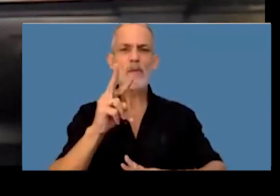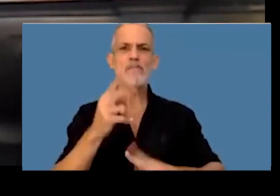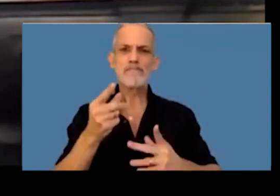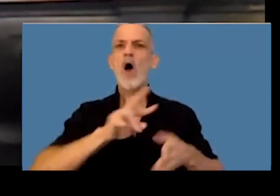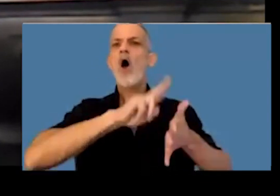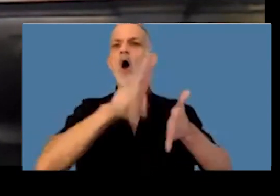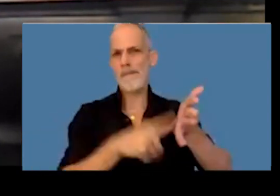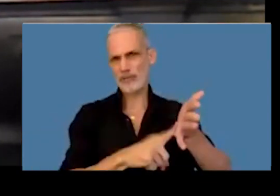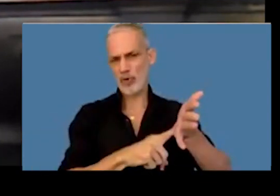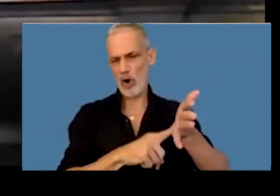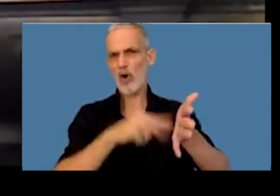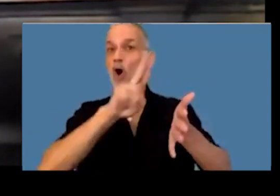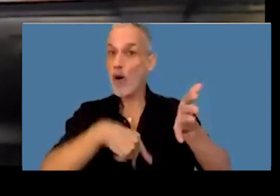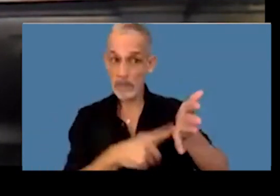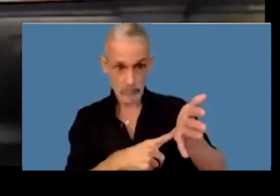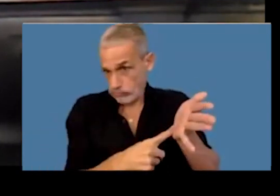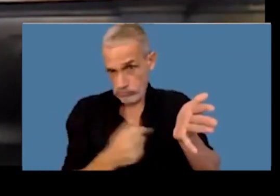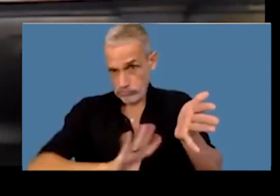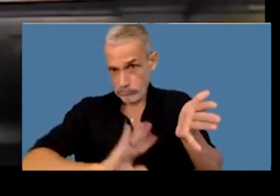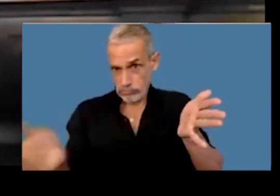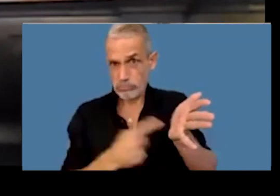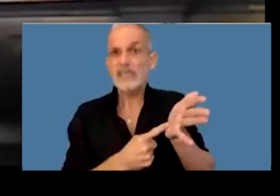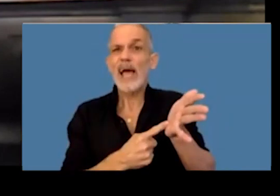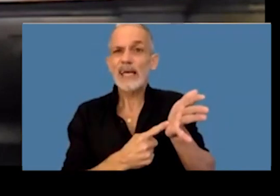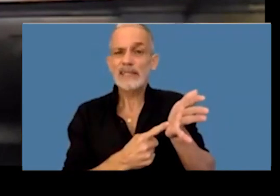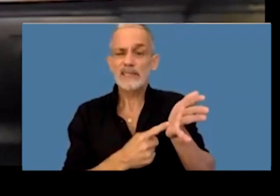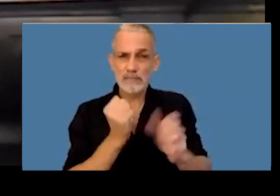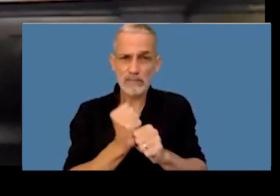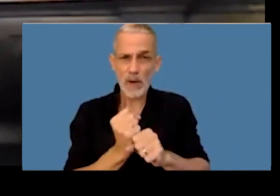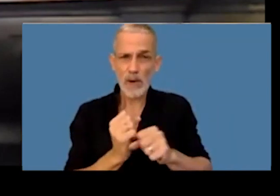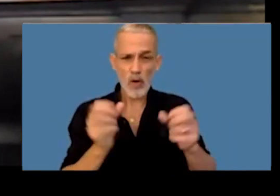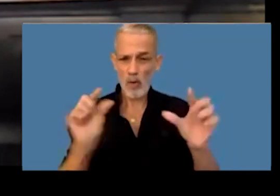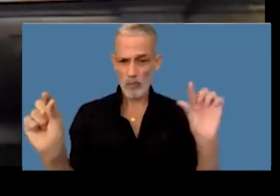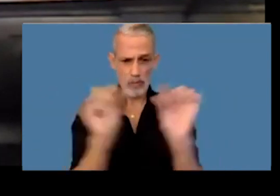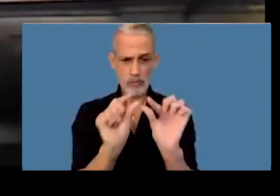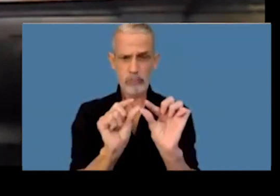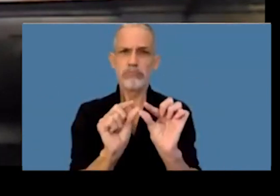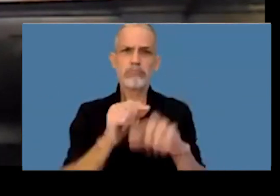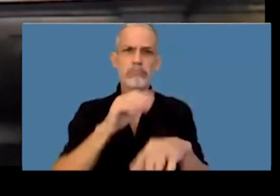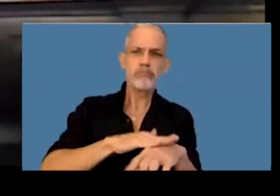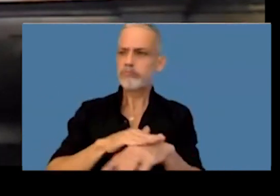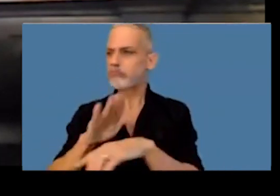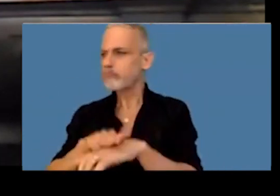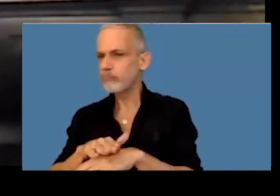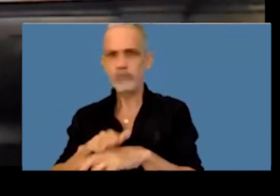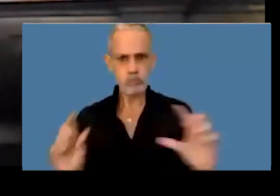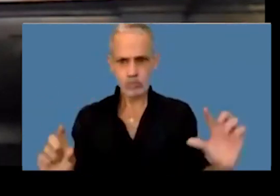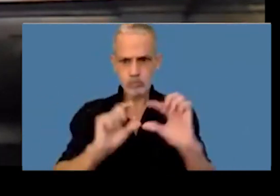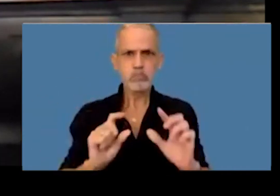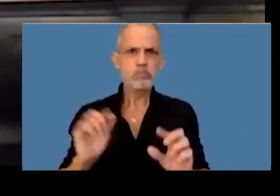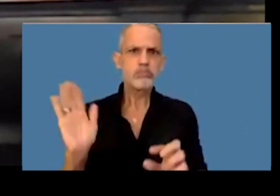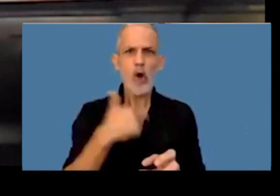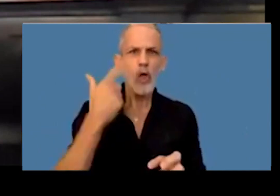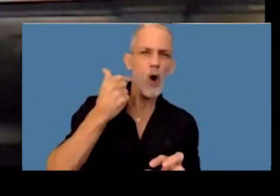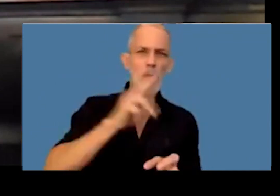propone, que es un trabajo compartido, un hacernos cargo todas y todos